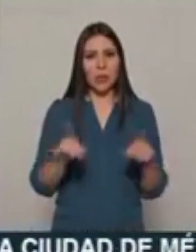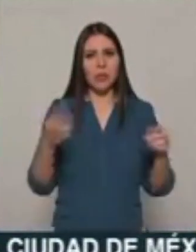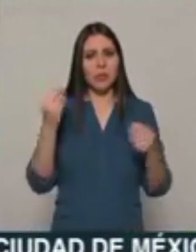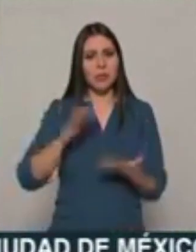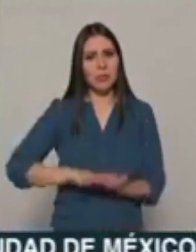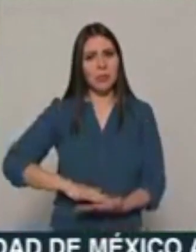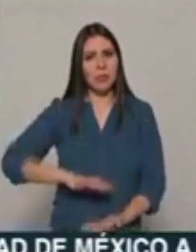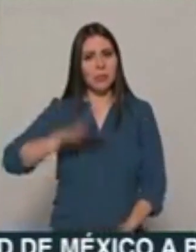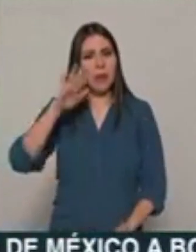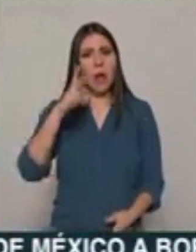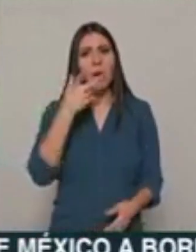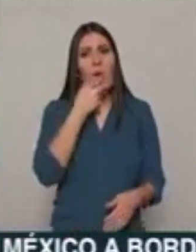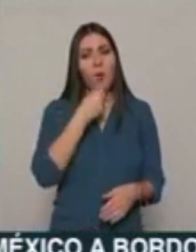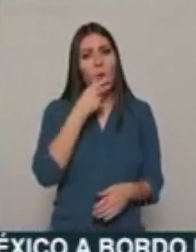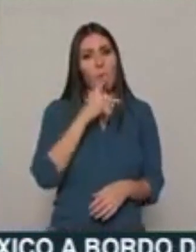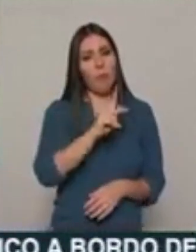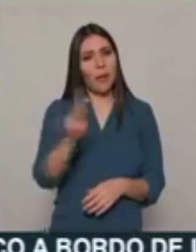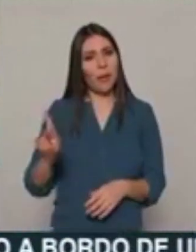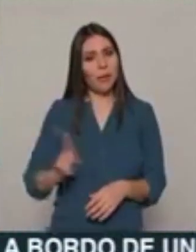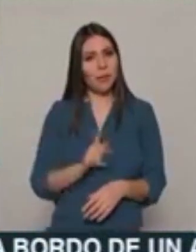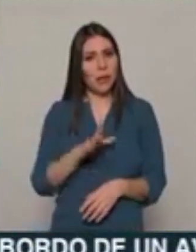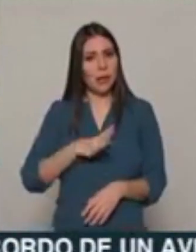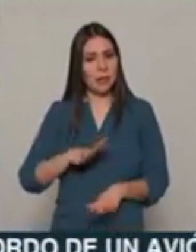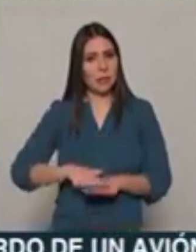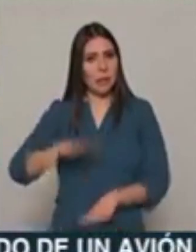de actos de hombres,